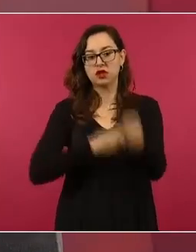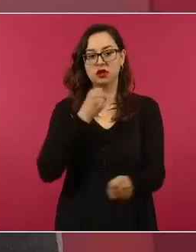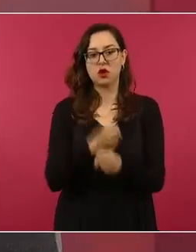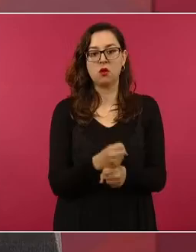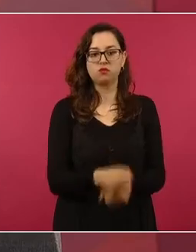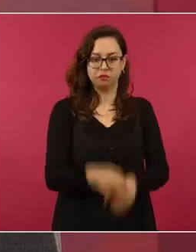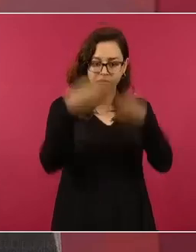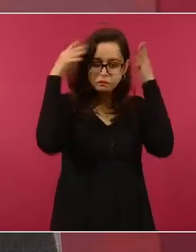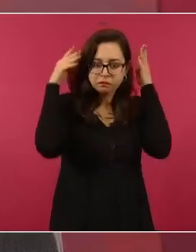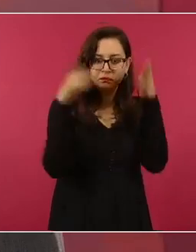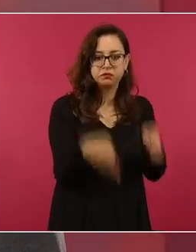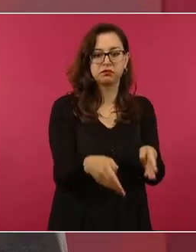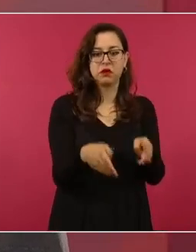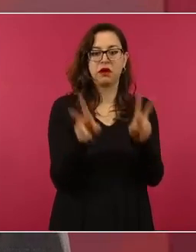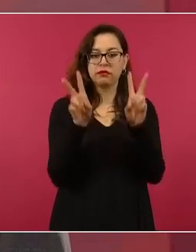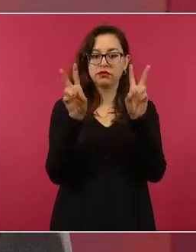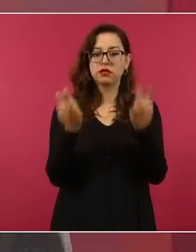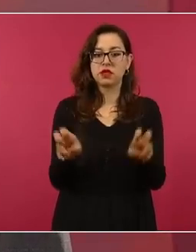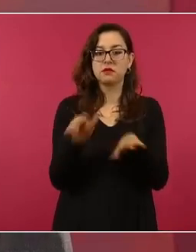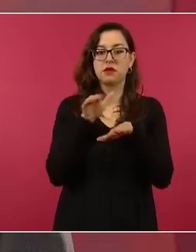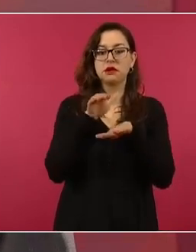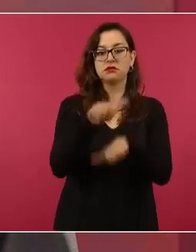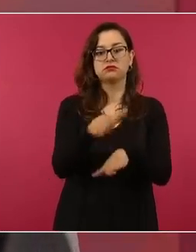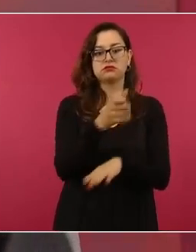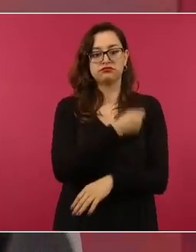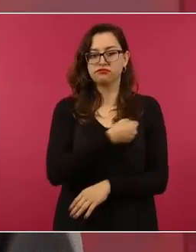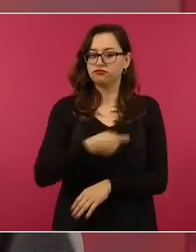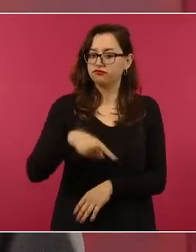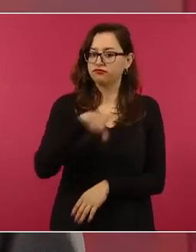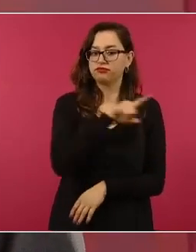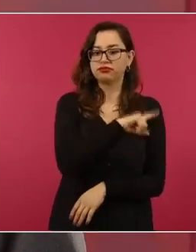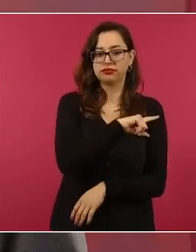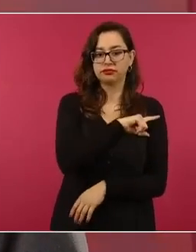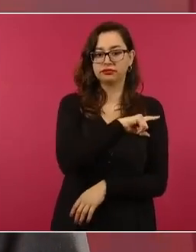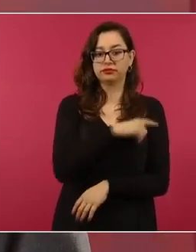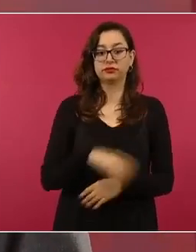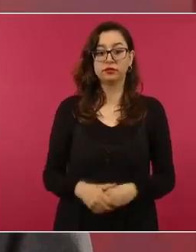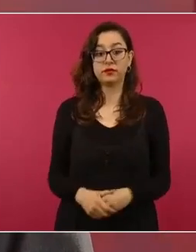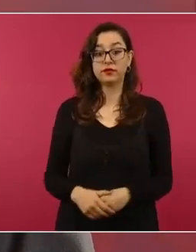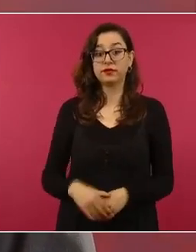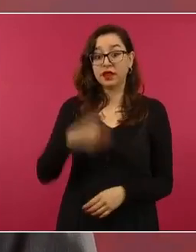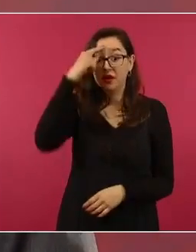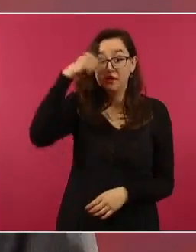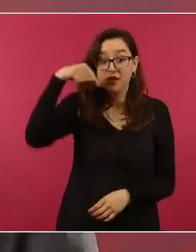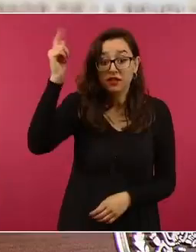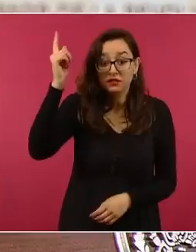No es fácil porque ya